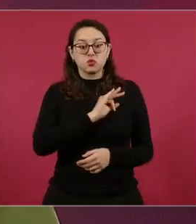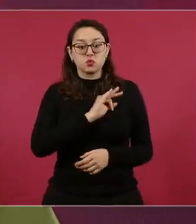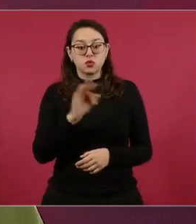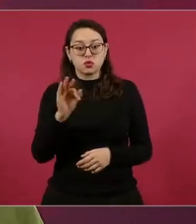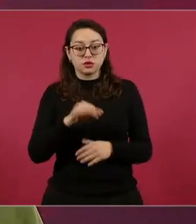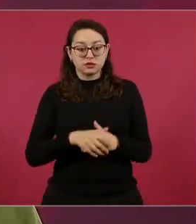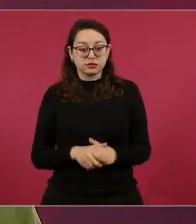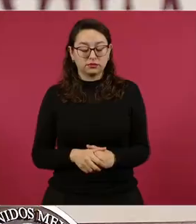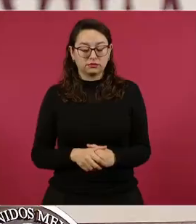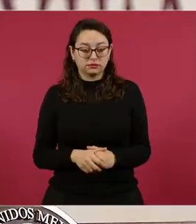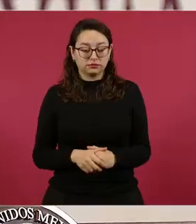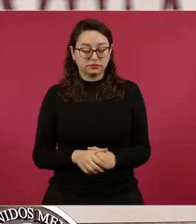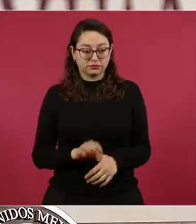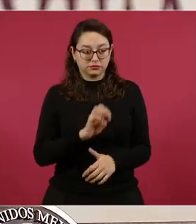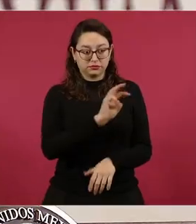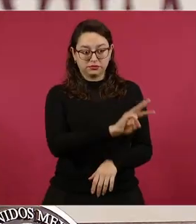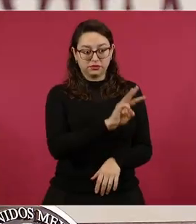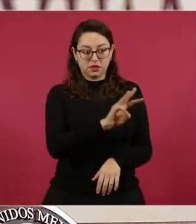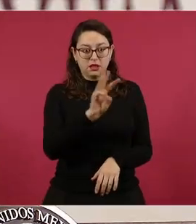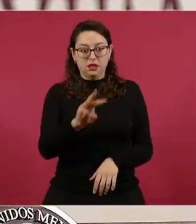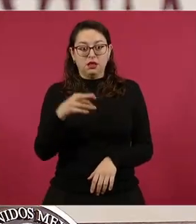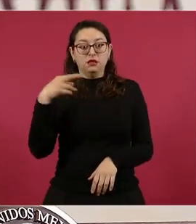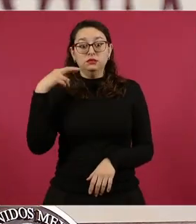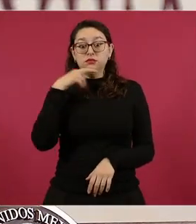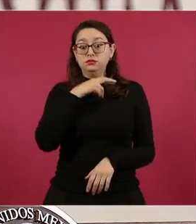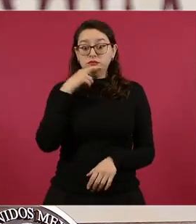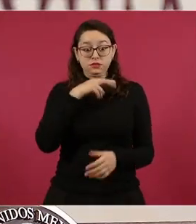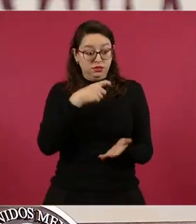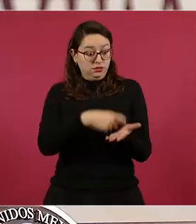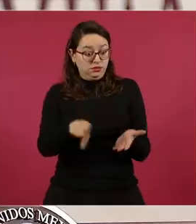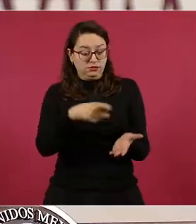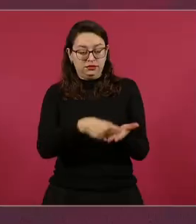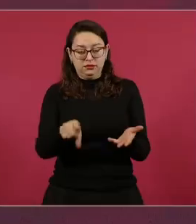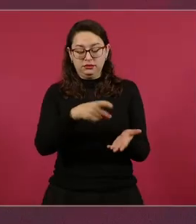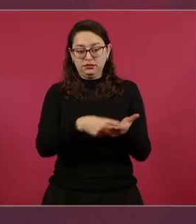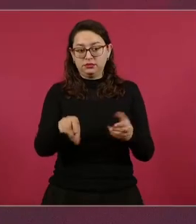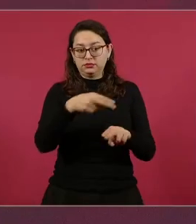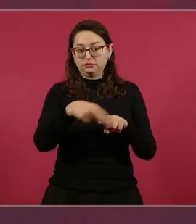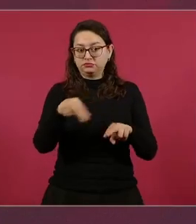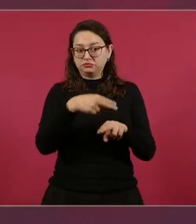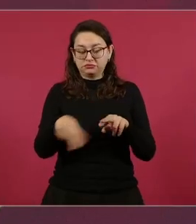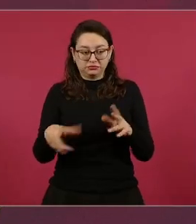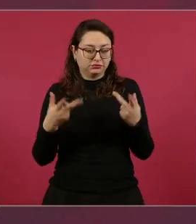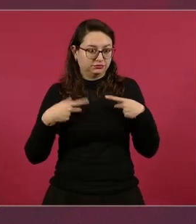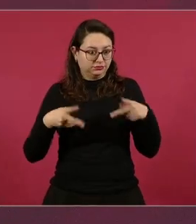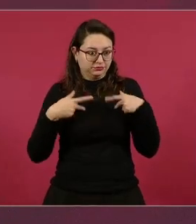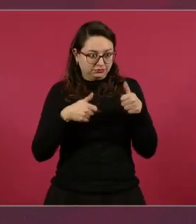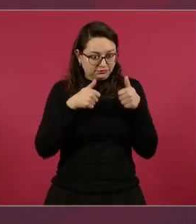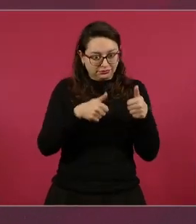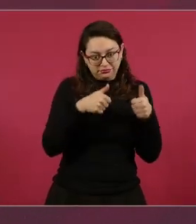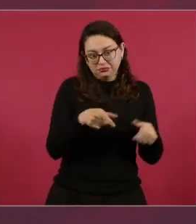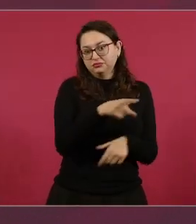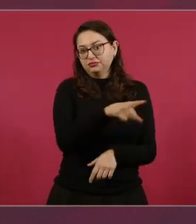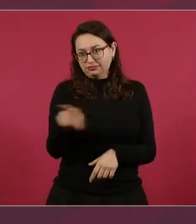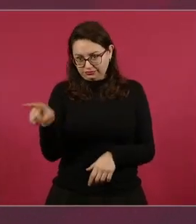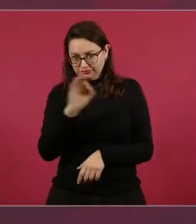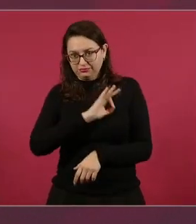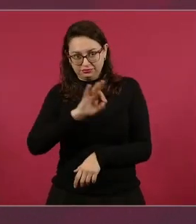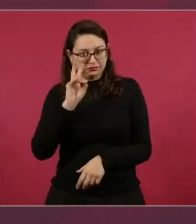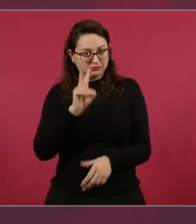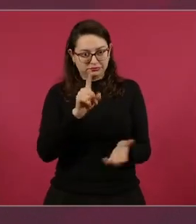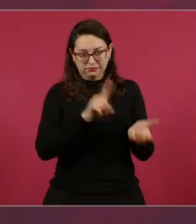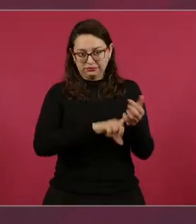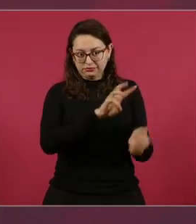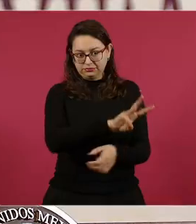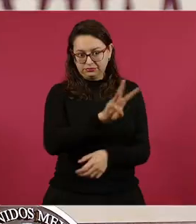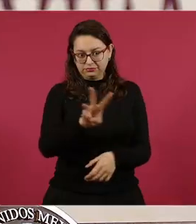en la página, fue muy rápido cubrir todos los lugares. Entonces la gente está pendiente y ahí ustedes pueden ver la información